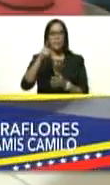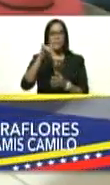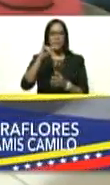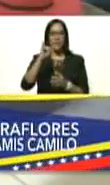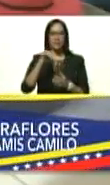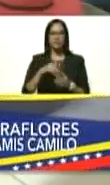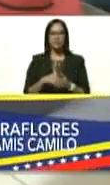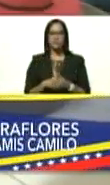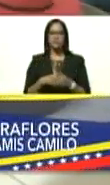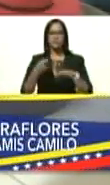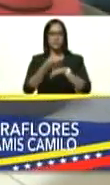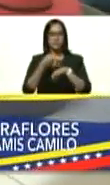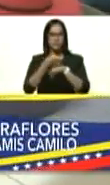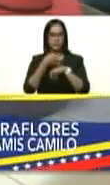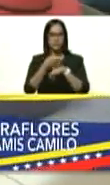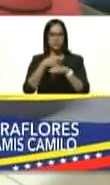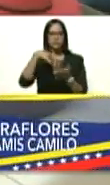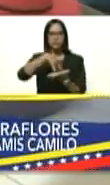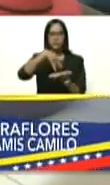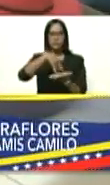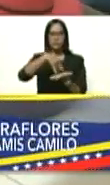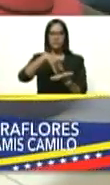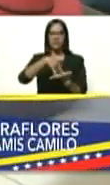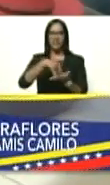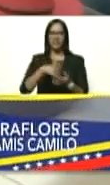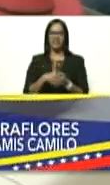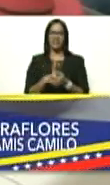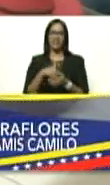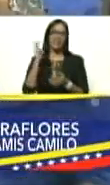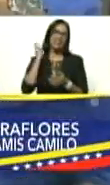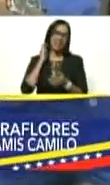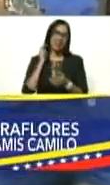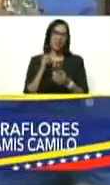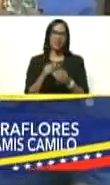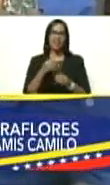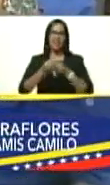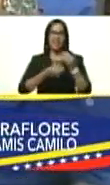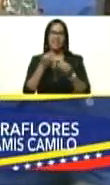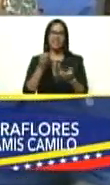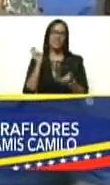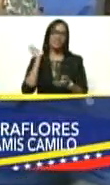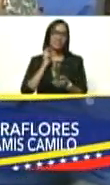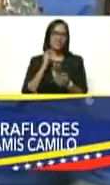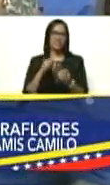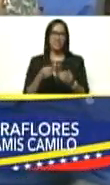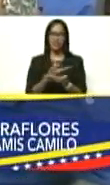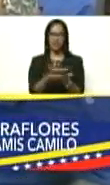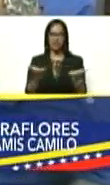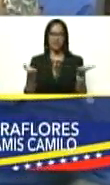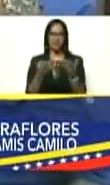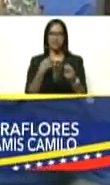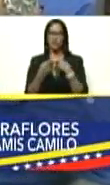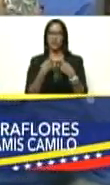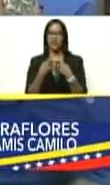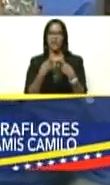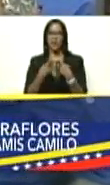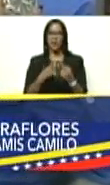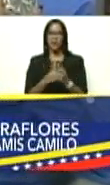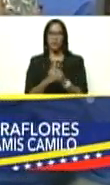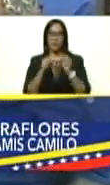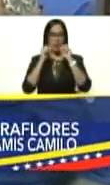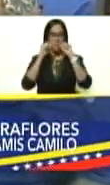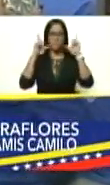el gobernador Lacaba, Drácula, mejor conocido, hizo el Dracufet. Y eso fue una cosa de